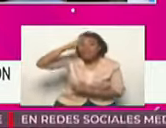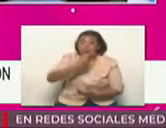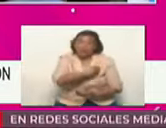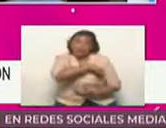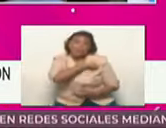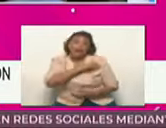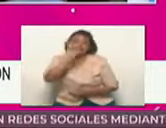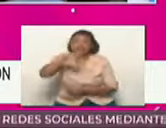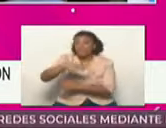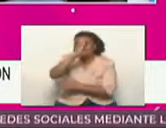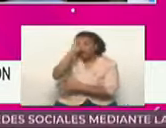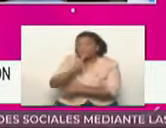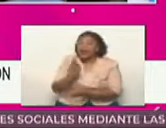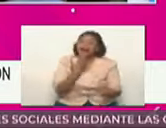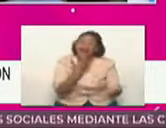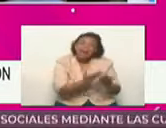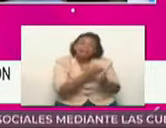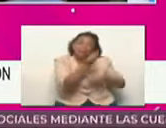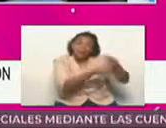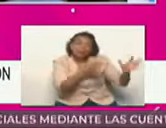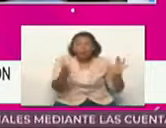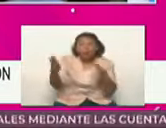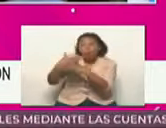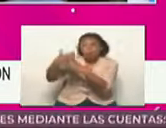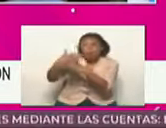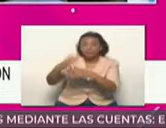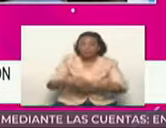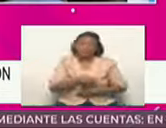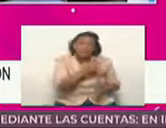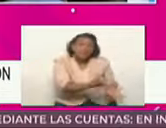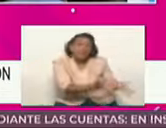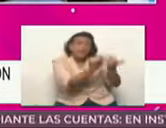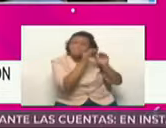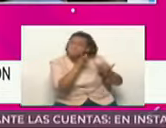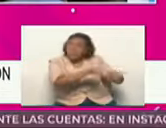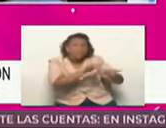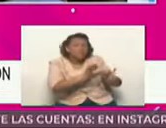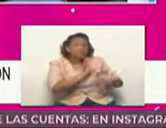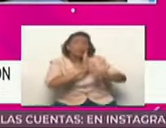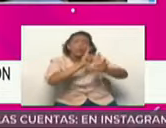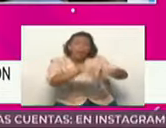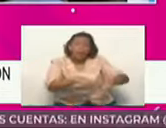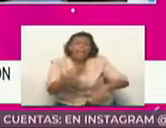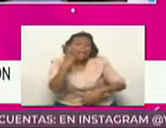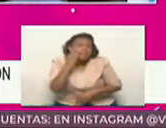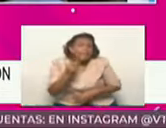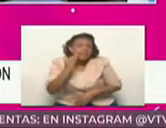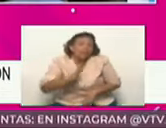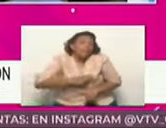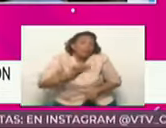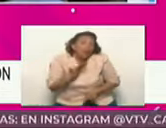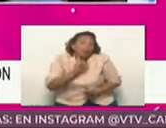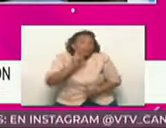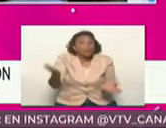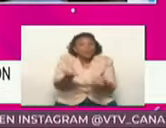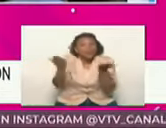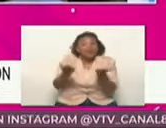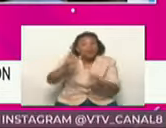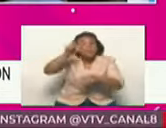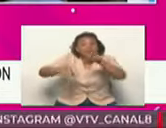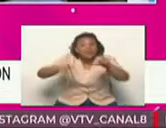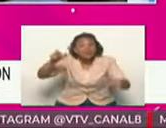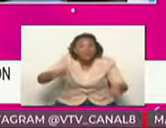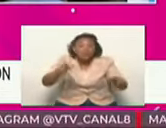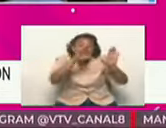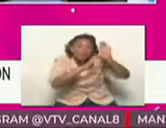Brasil, gracias al trabajo que ellos también han realizado. Que ellos les cuenten su experiencia y que además puedan también motivar al pueblo venezolano desde